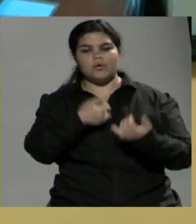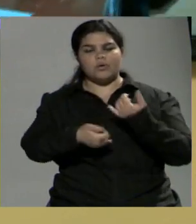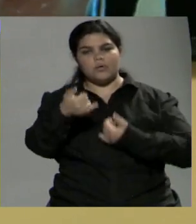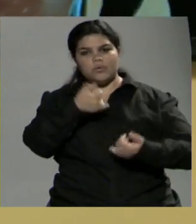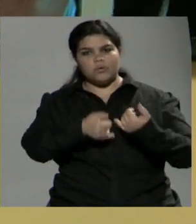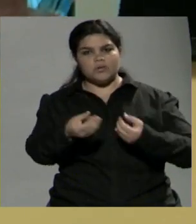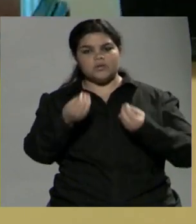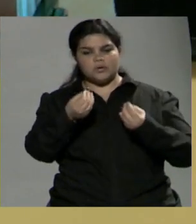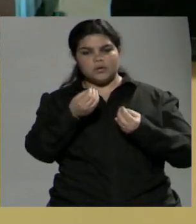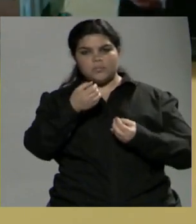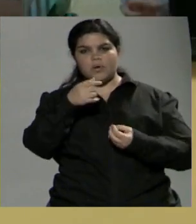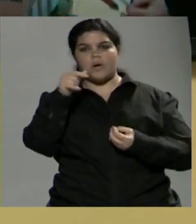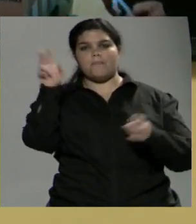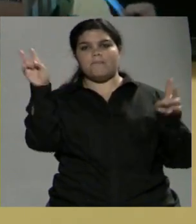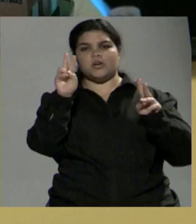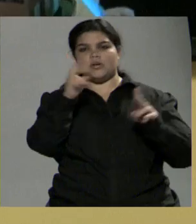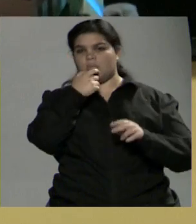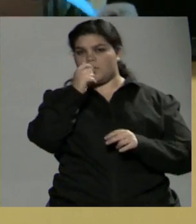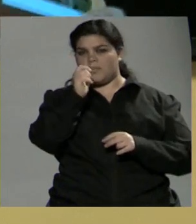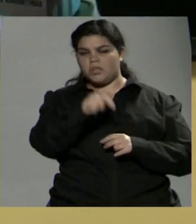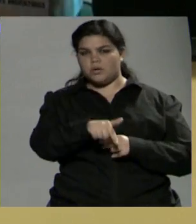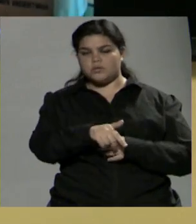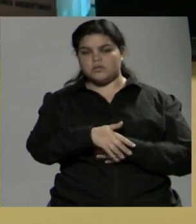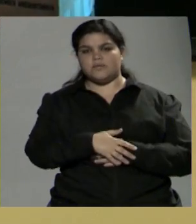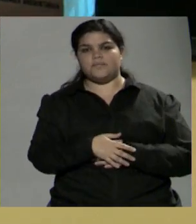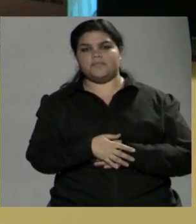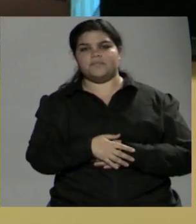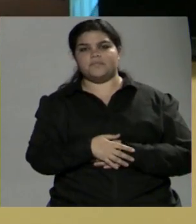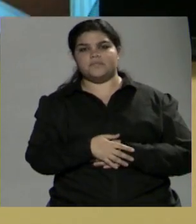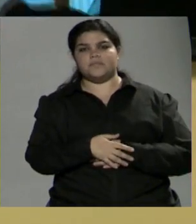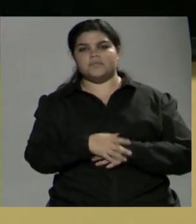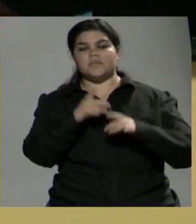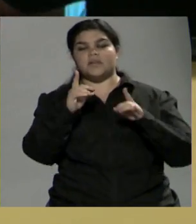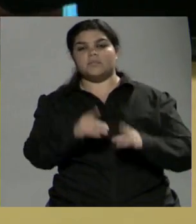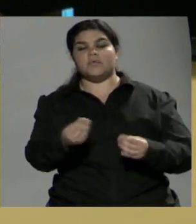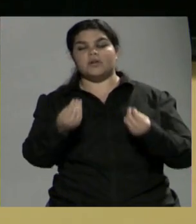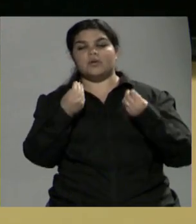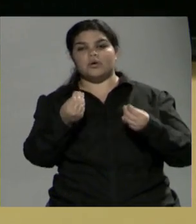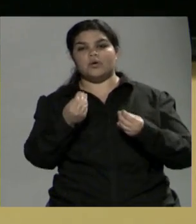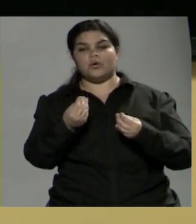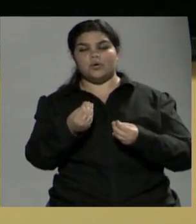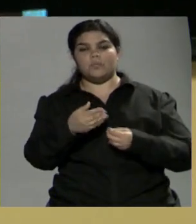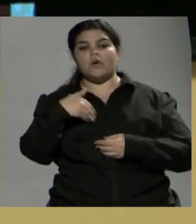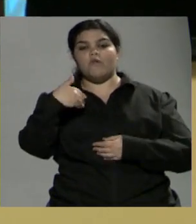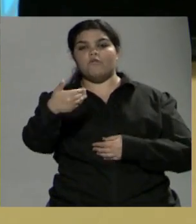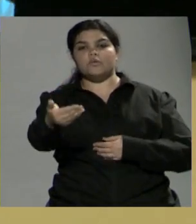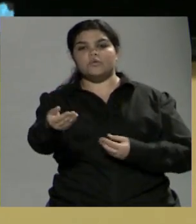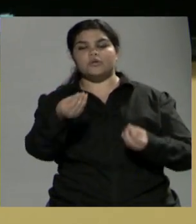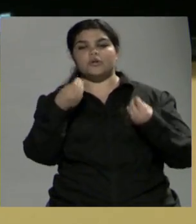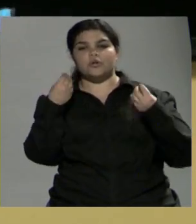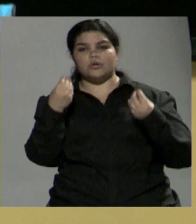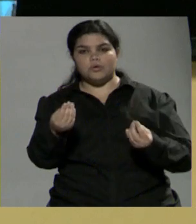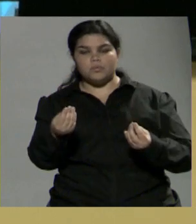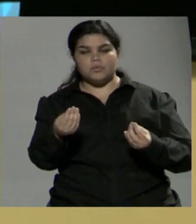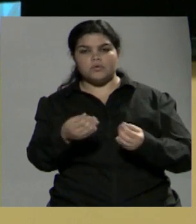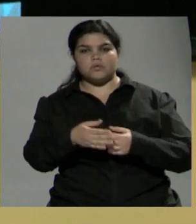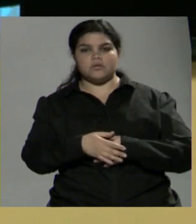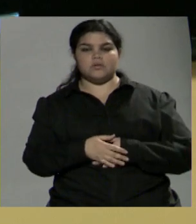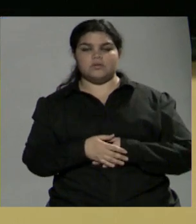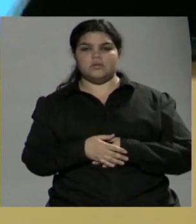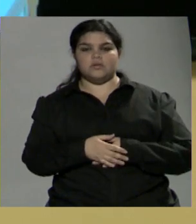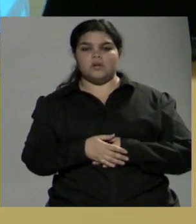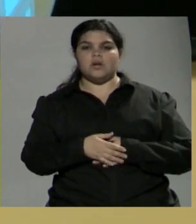del partido se están lamentando algunos por que ella no haya sido la